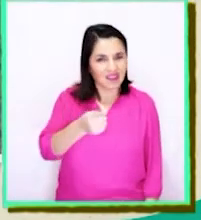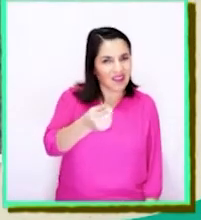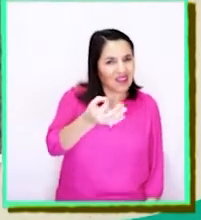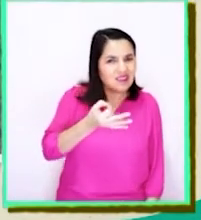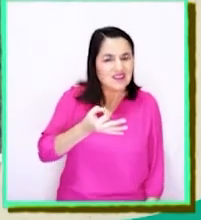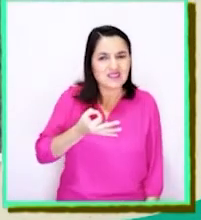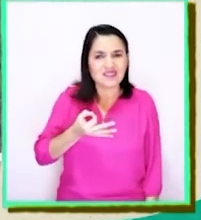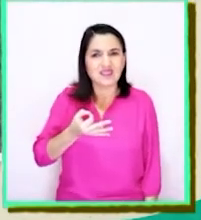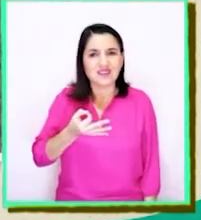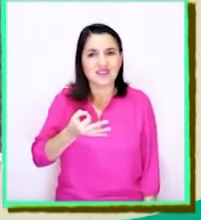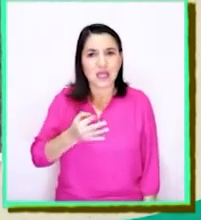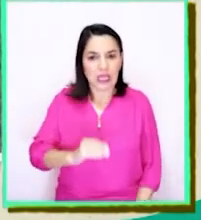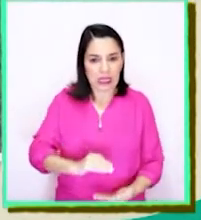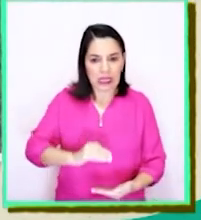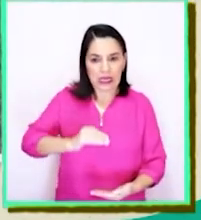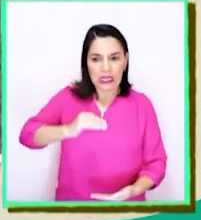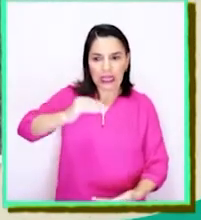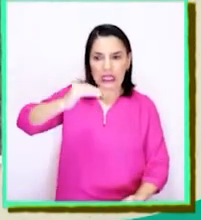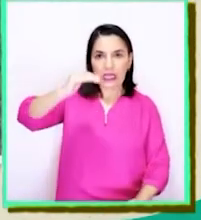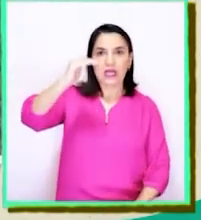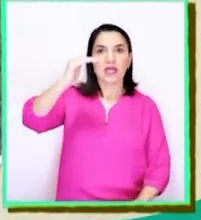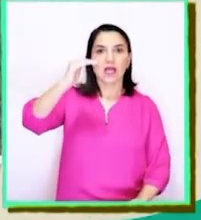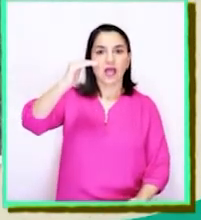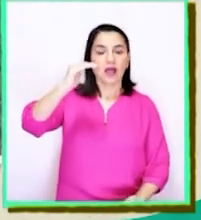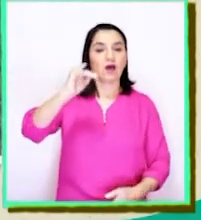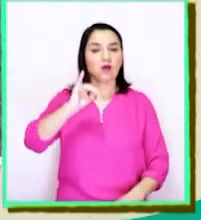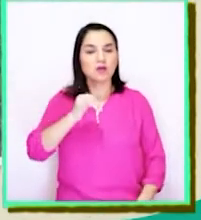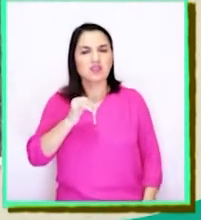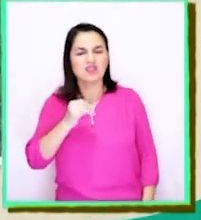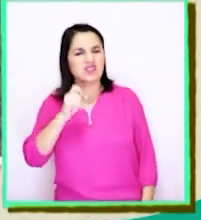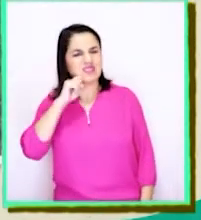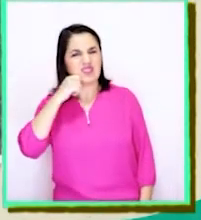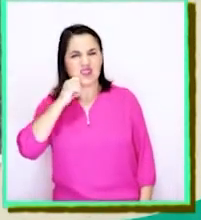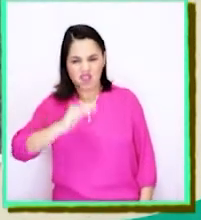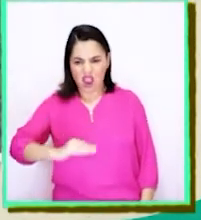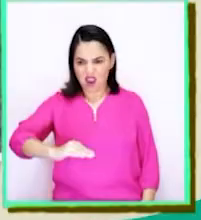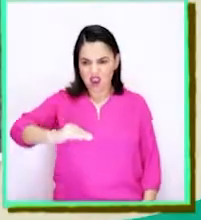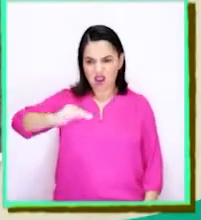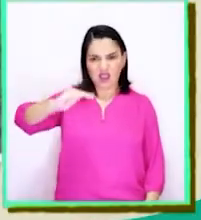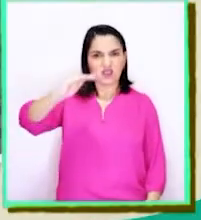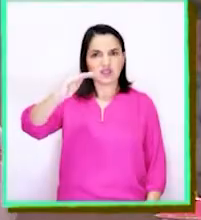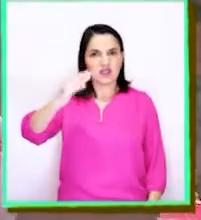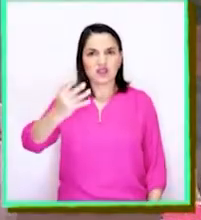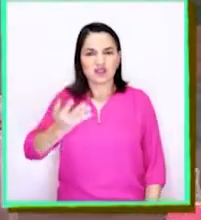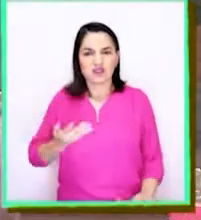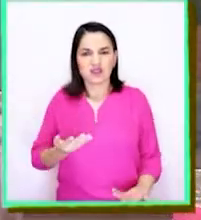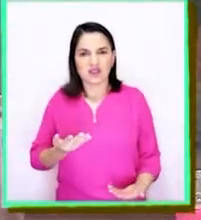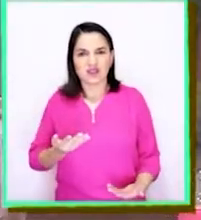¿Qué dicen? ¡Creció! ¿Pero qué es eso de crecer?